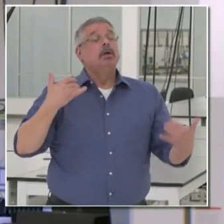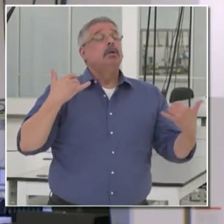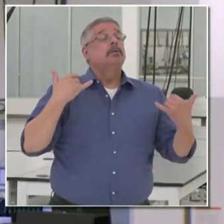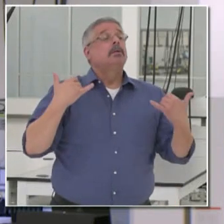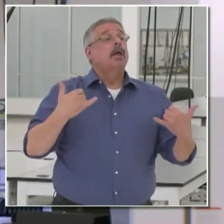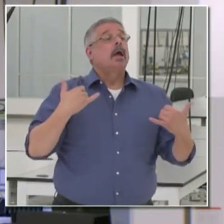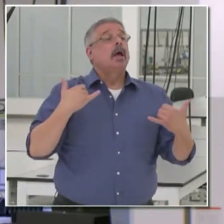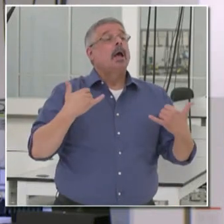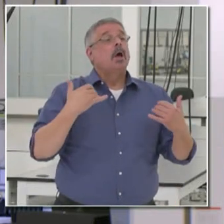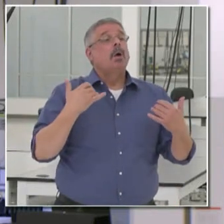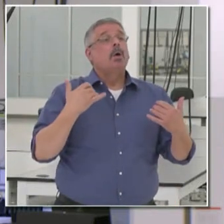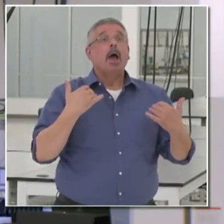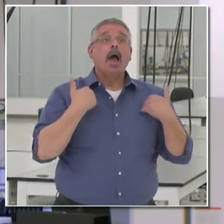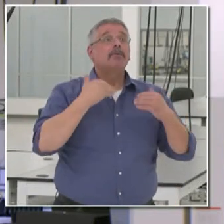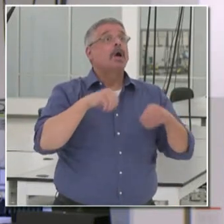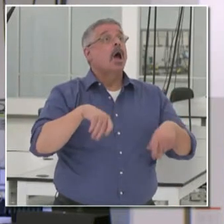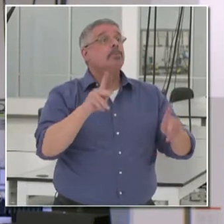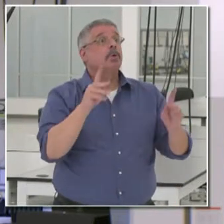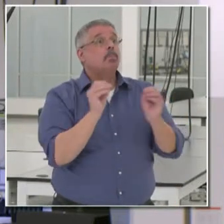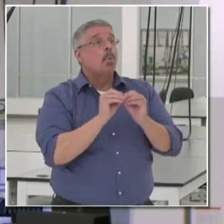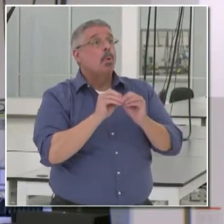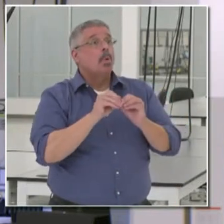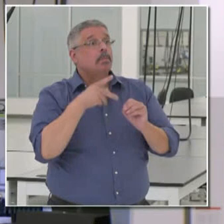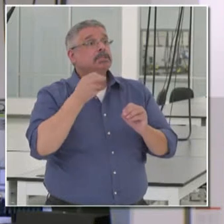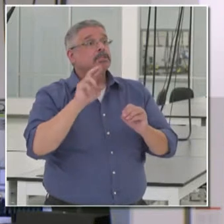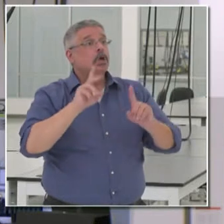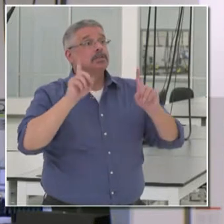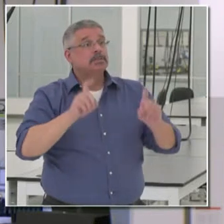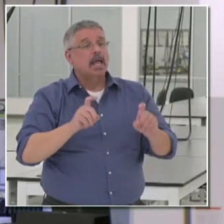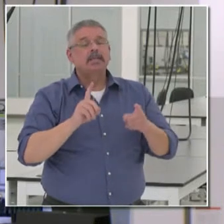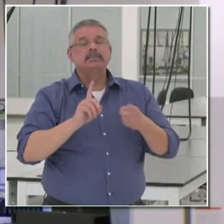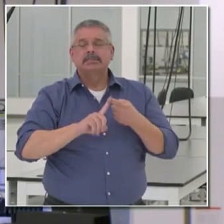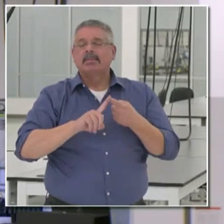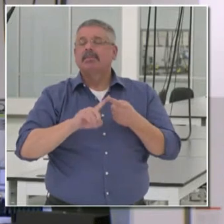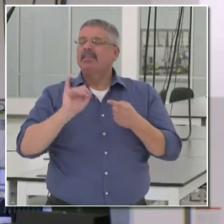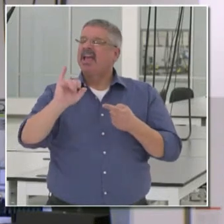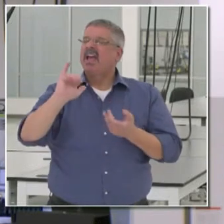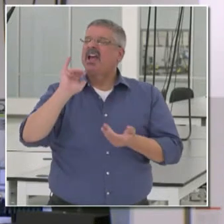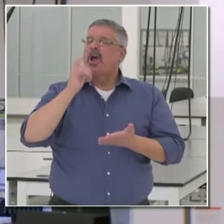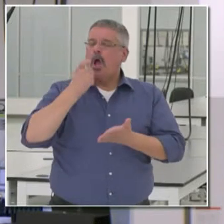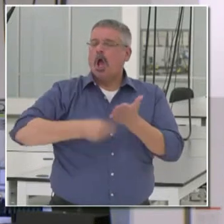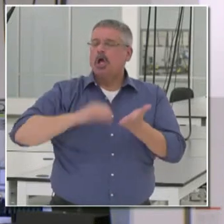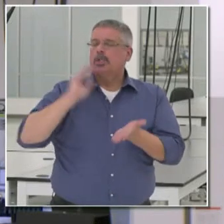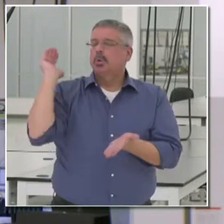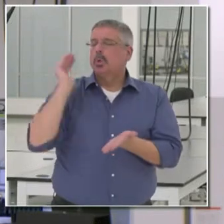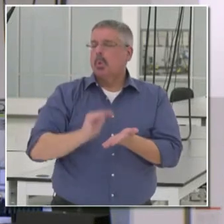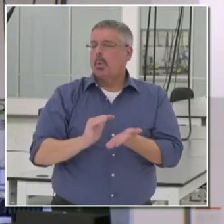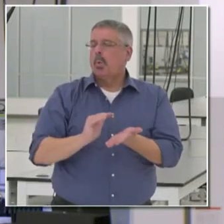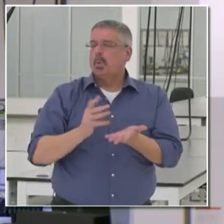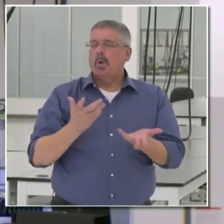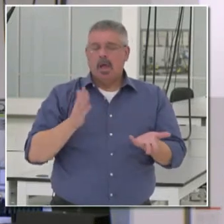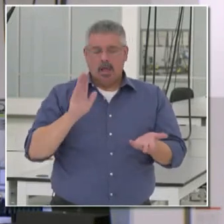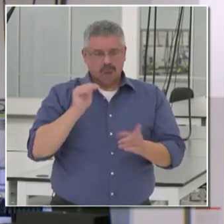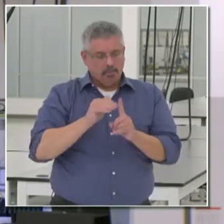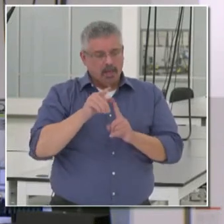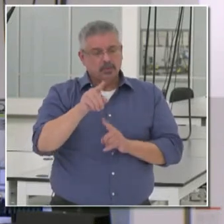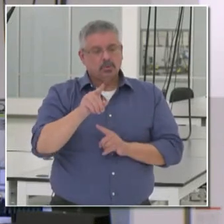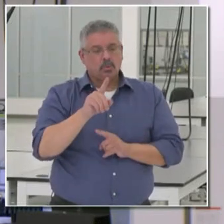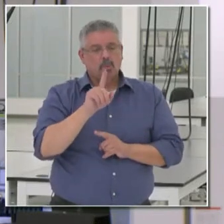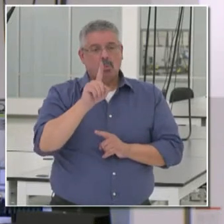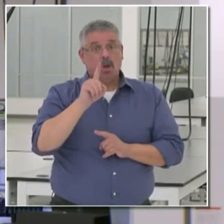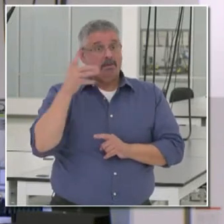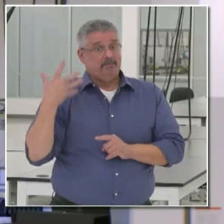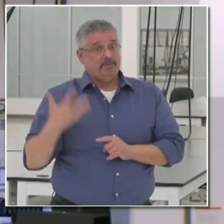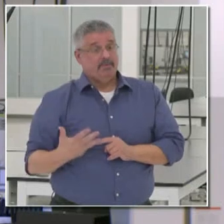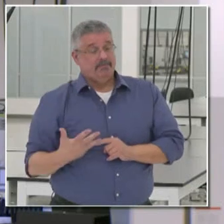proporcionando más accesibilidad y más oportunidades de orden a esas pruebas pcr a un costo sustancialmente más bajo les